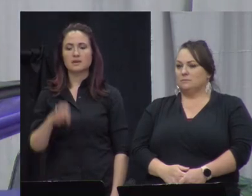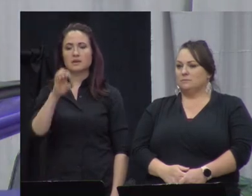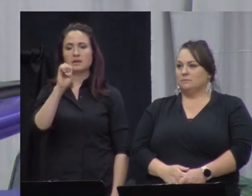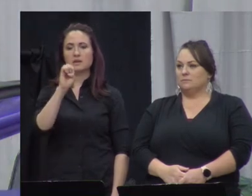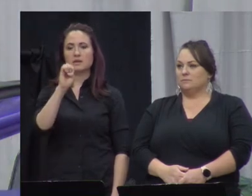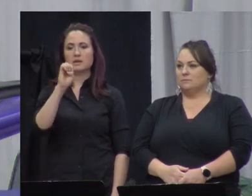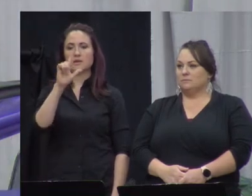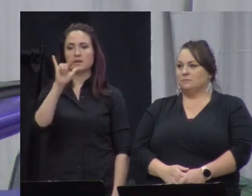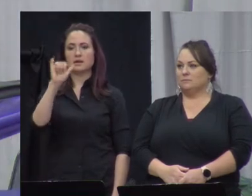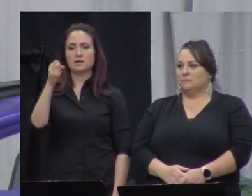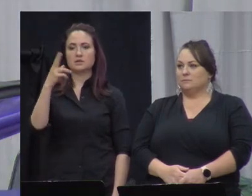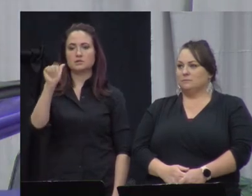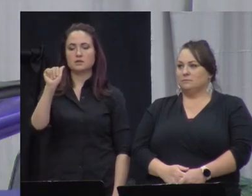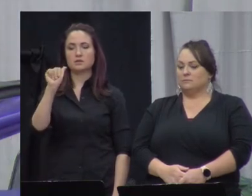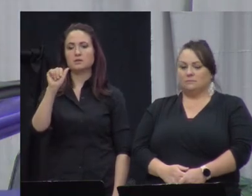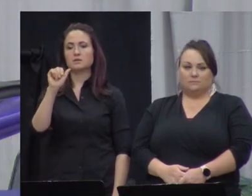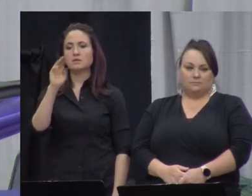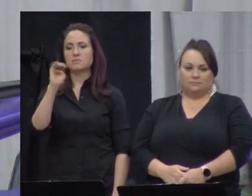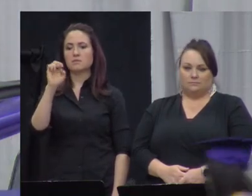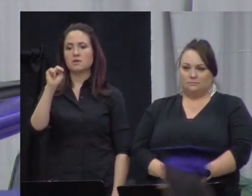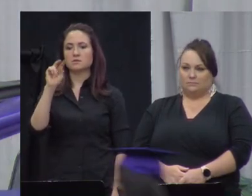Elijah Montoya.